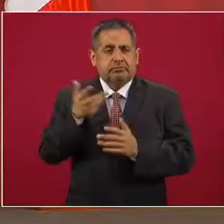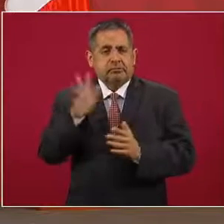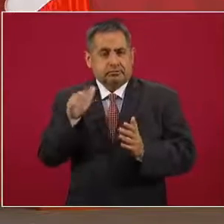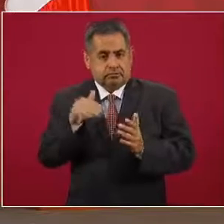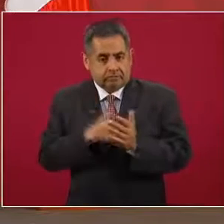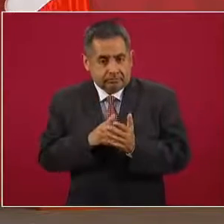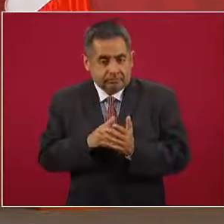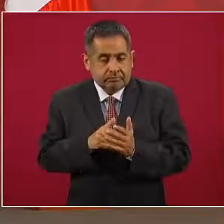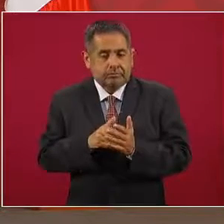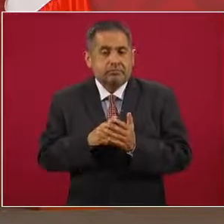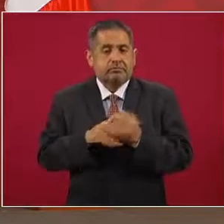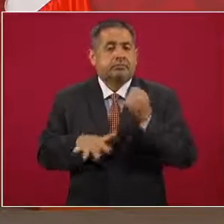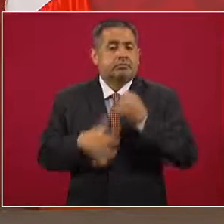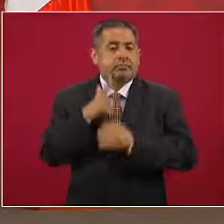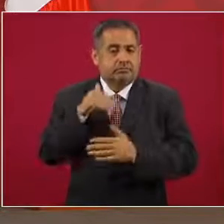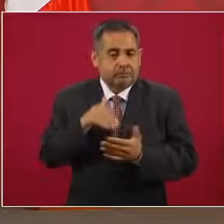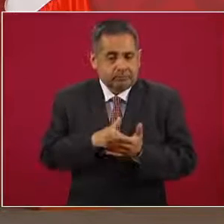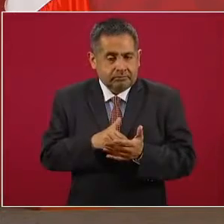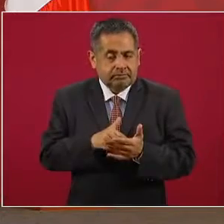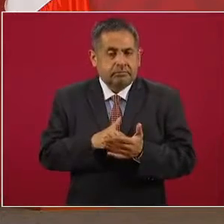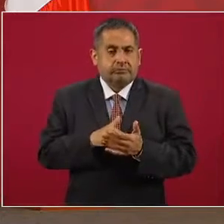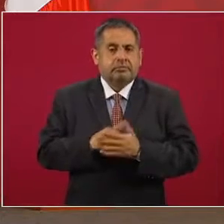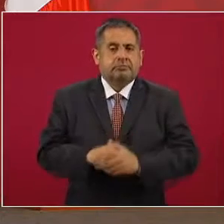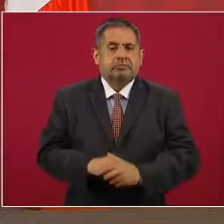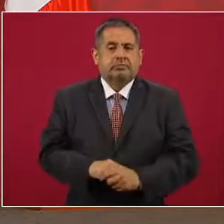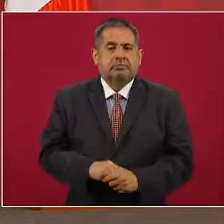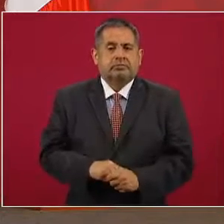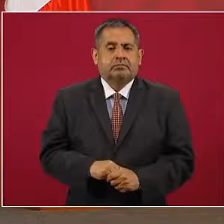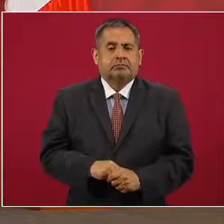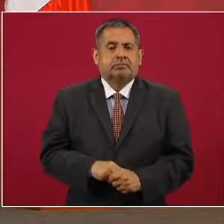10,000, 15,000.